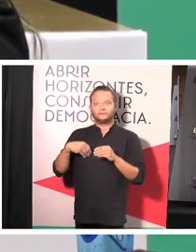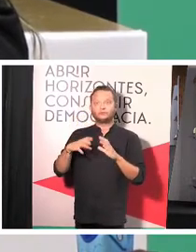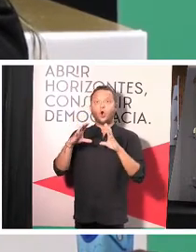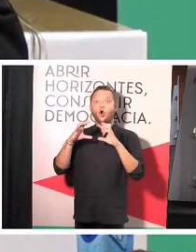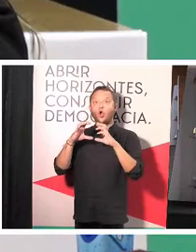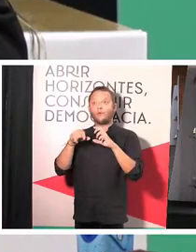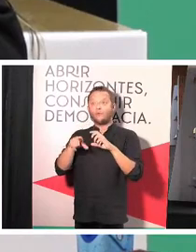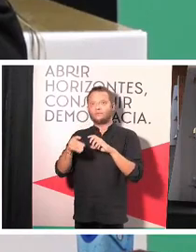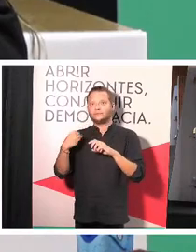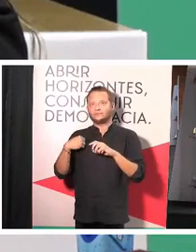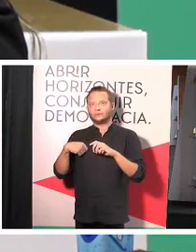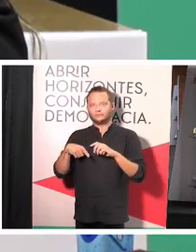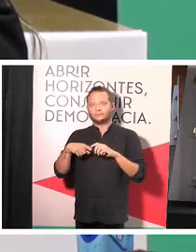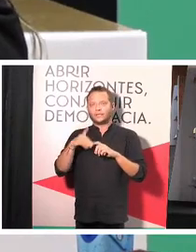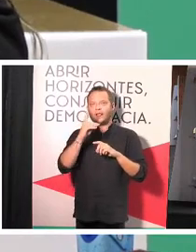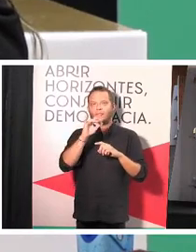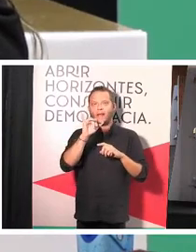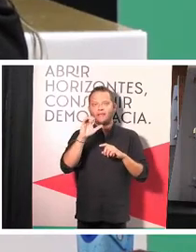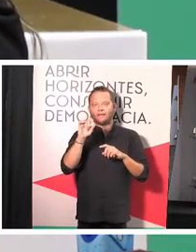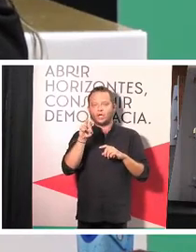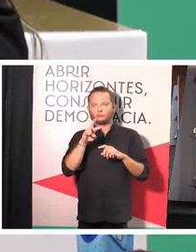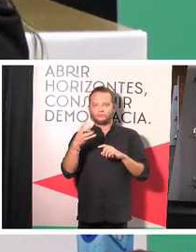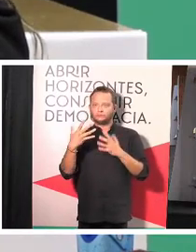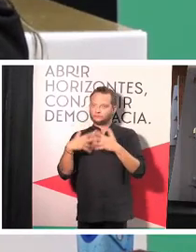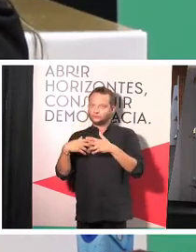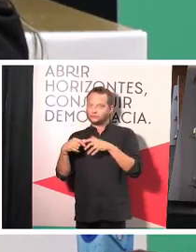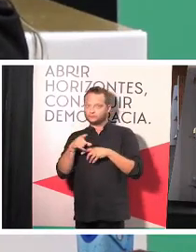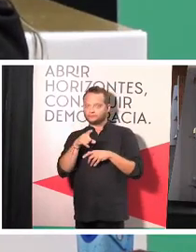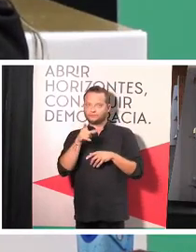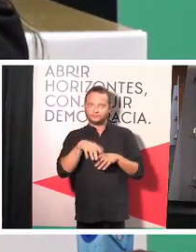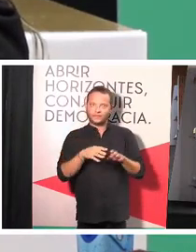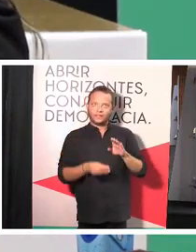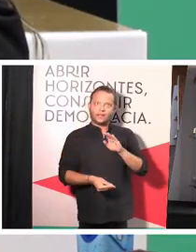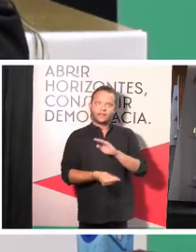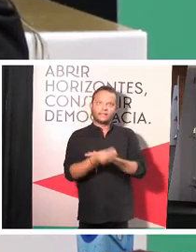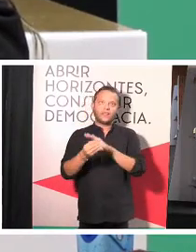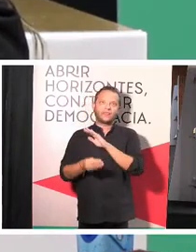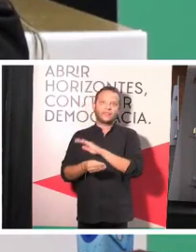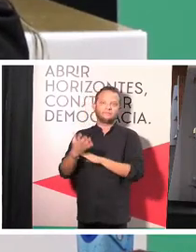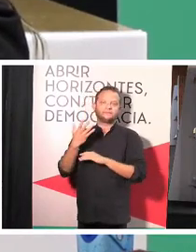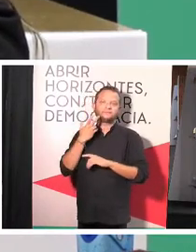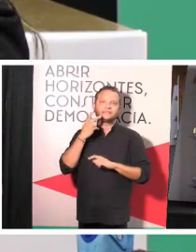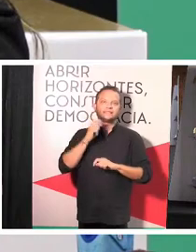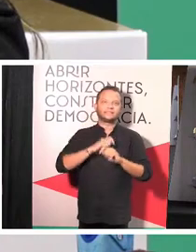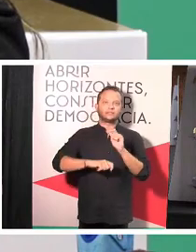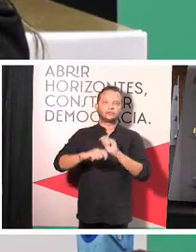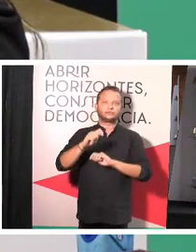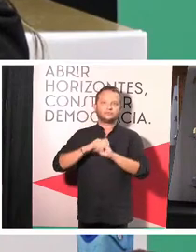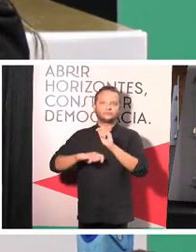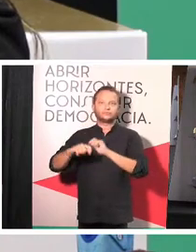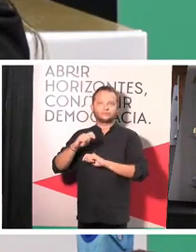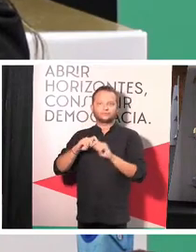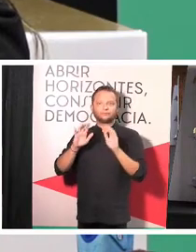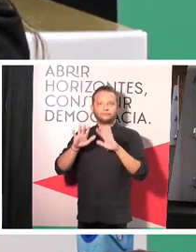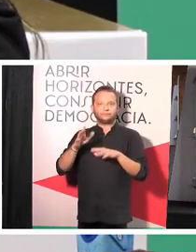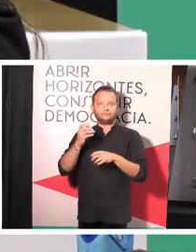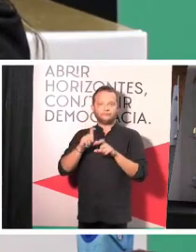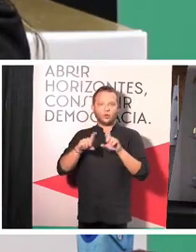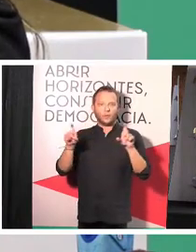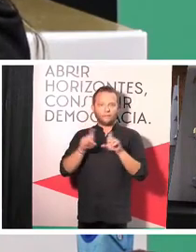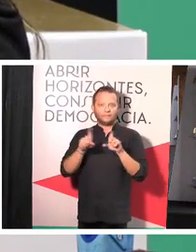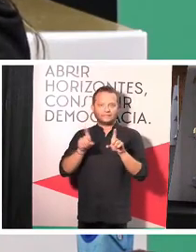ya que Globo ve que esto en Deliveroo pues, empieza a funcionar. Y aquí empiezan a nacer las asociaciones de trabajadores,